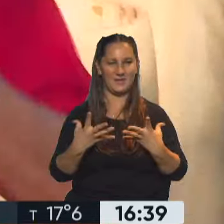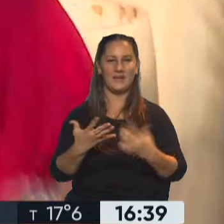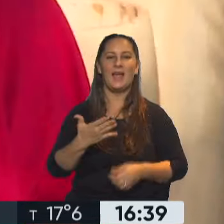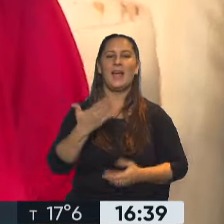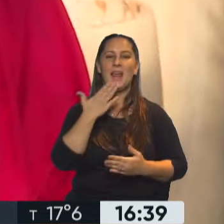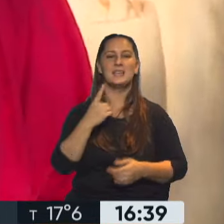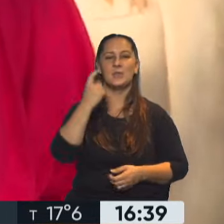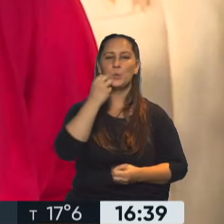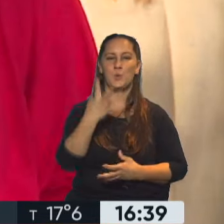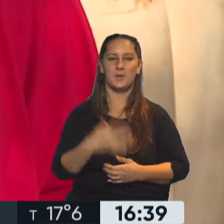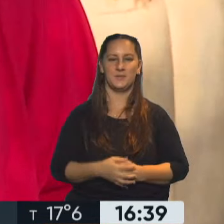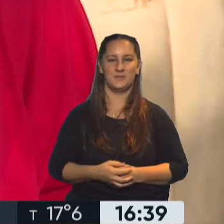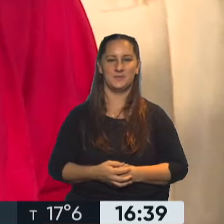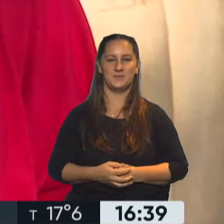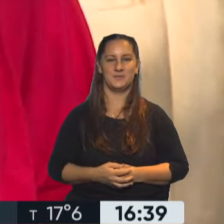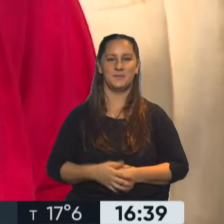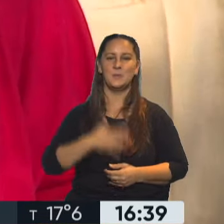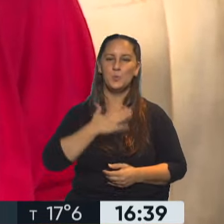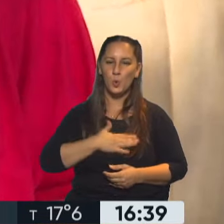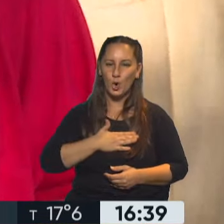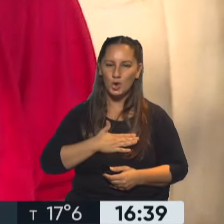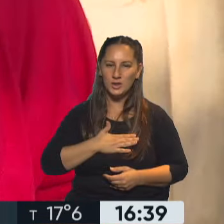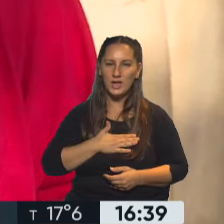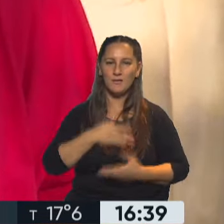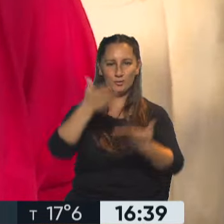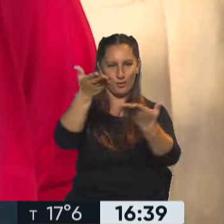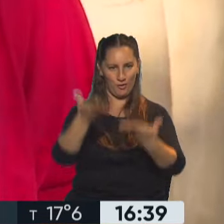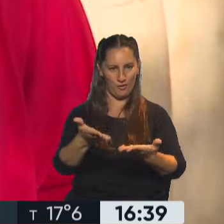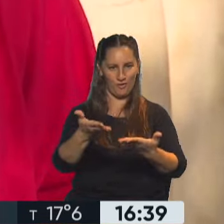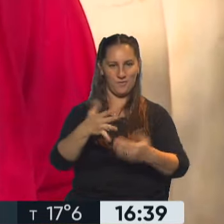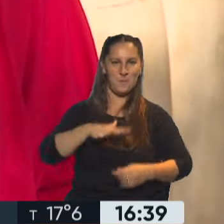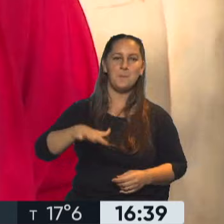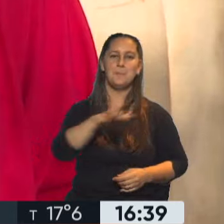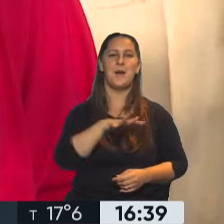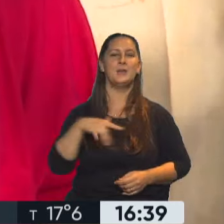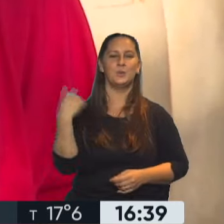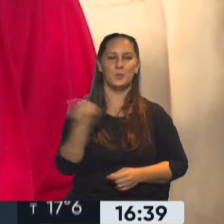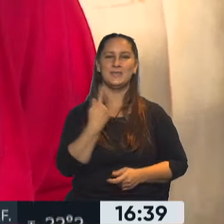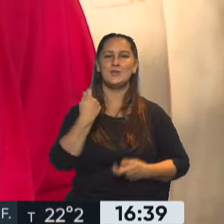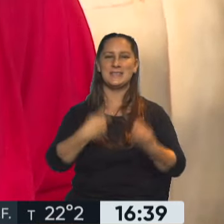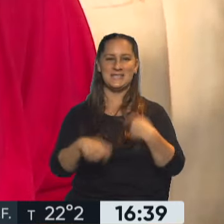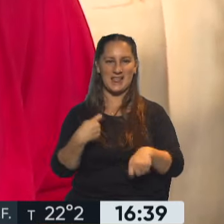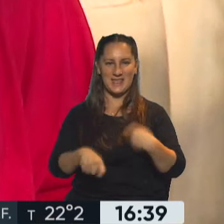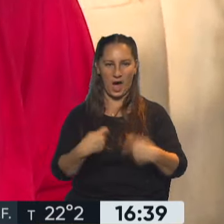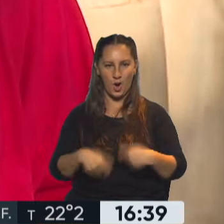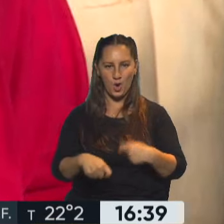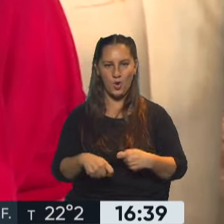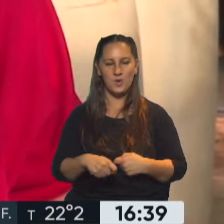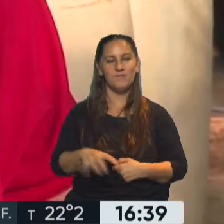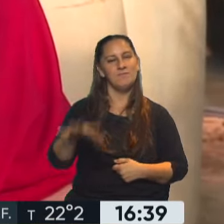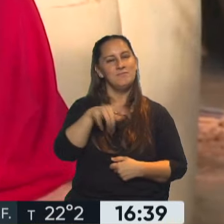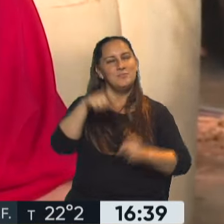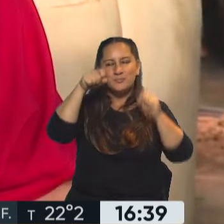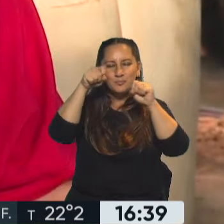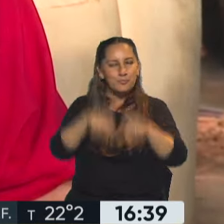Dios, bien. Muy, muy bien, muy contento, además, muy contento que estés aquí en nuestro patio, ¿no? En Santiago del Estero y esta cuna